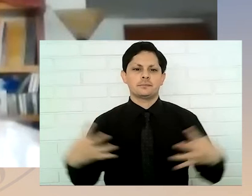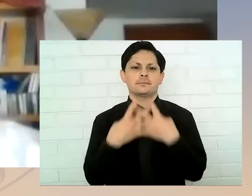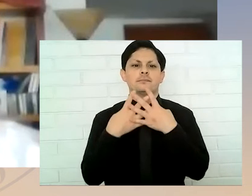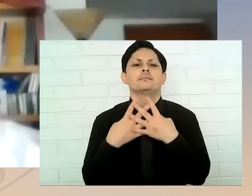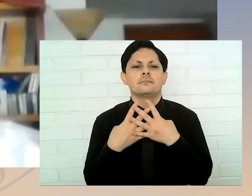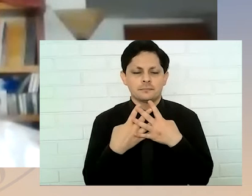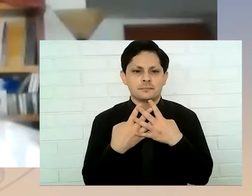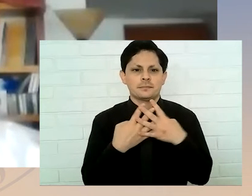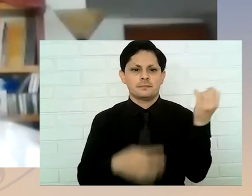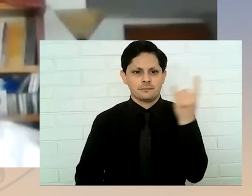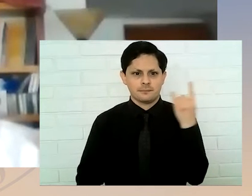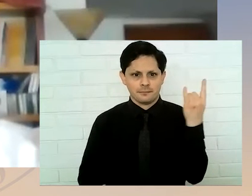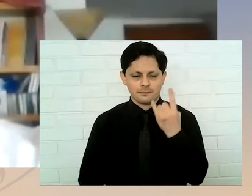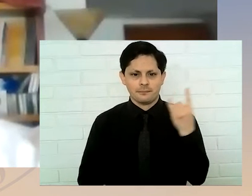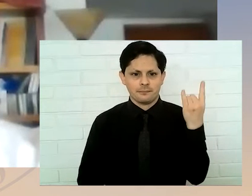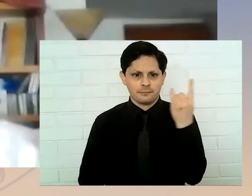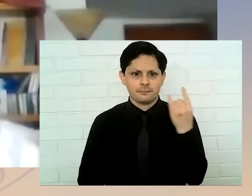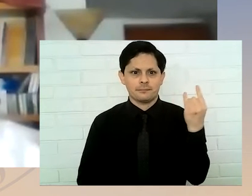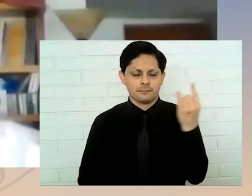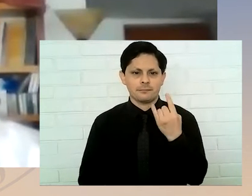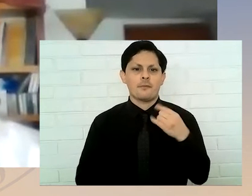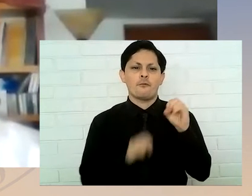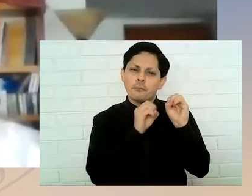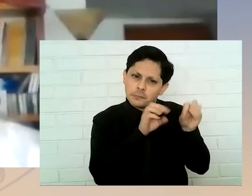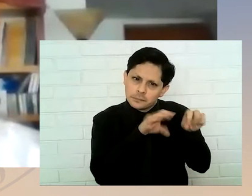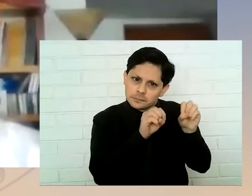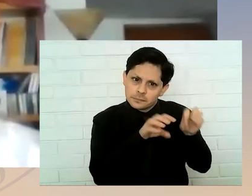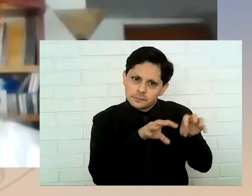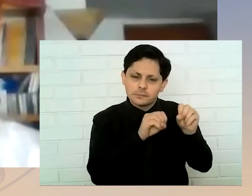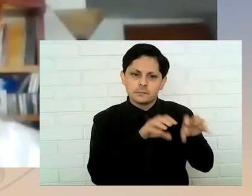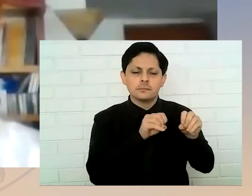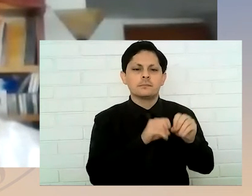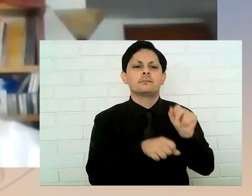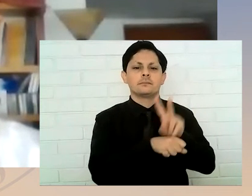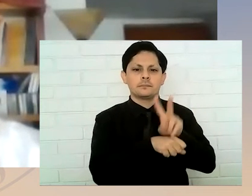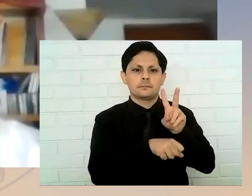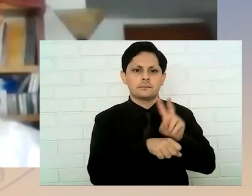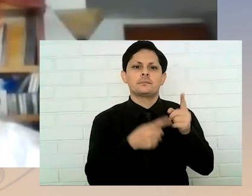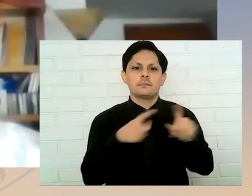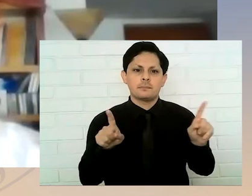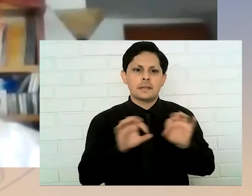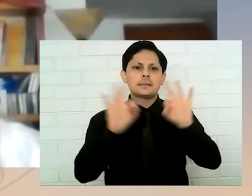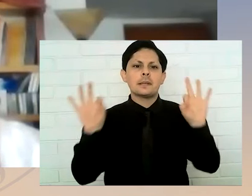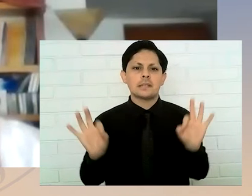Instituciones Universitarias Formadoras de Profesores de Educación Diferencial y o Especial.